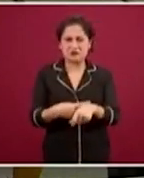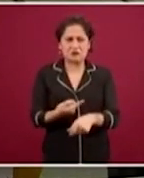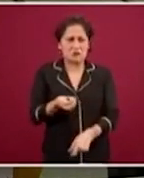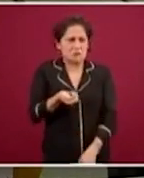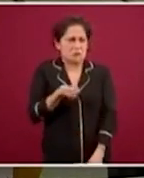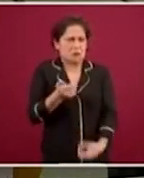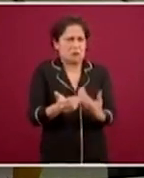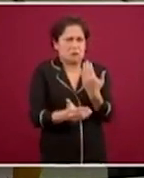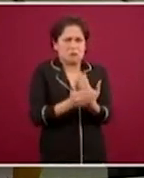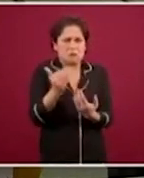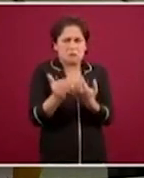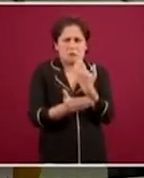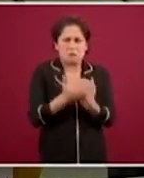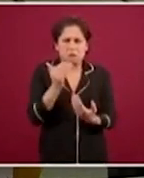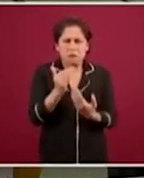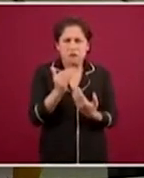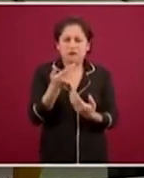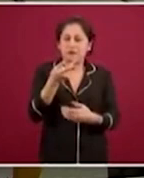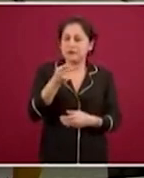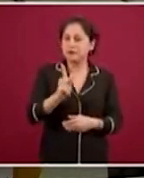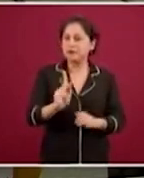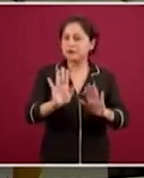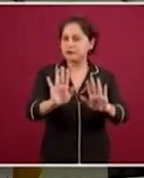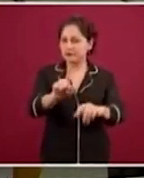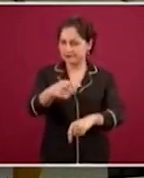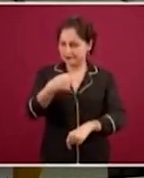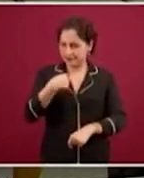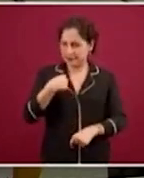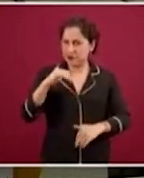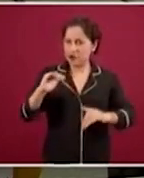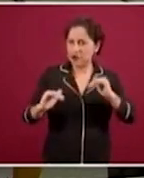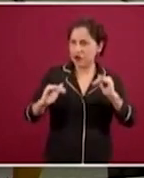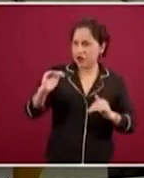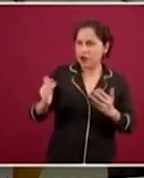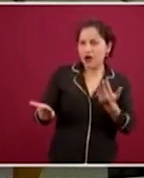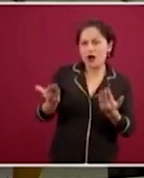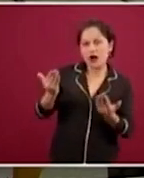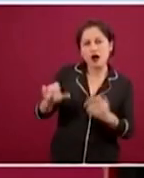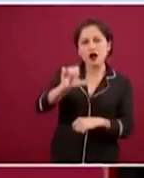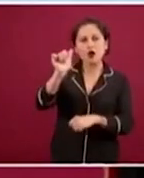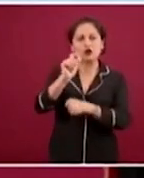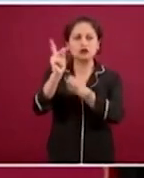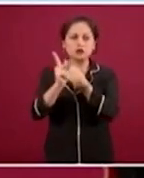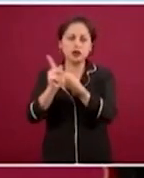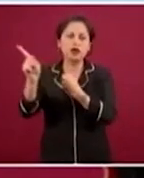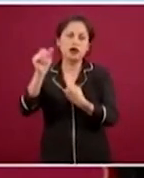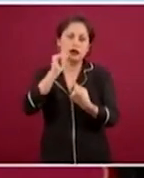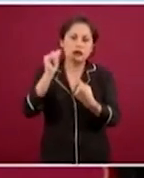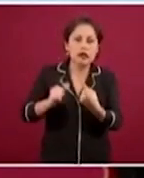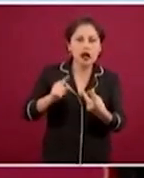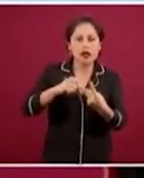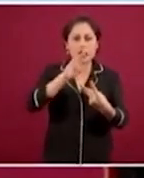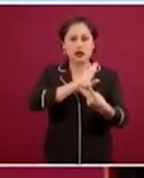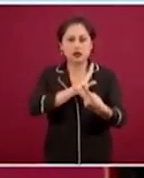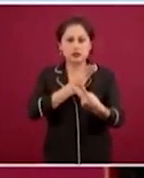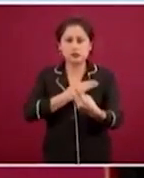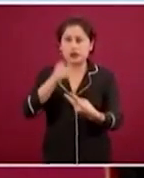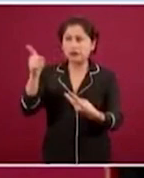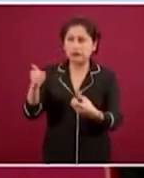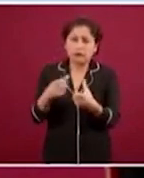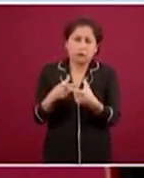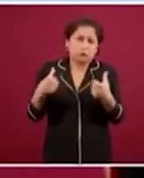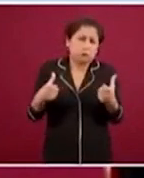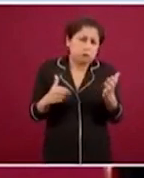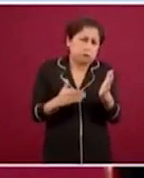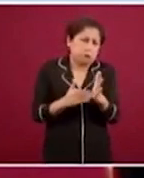otros países en ese momento había países ya desde luego italia españa y otros que contaban por miles o decenas de